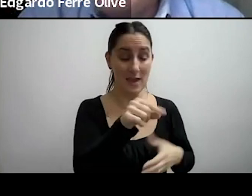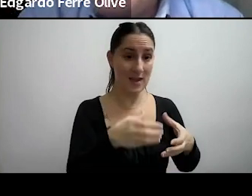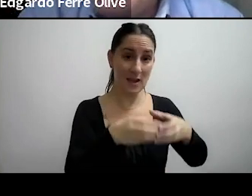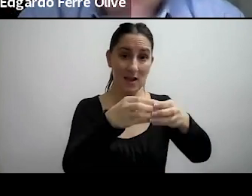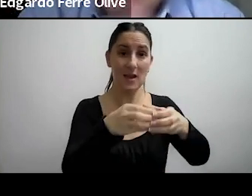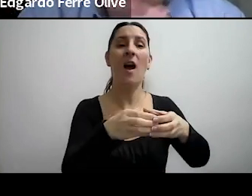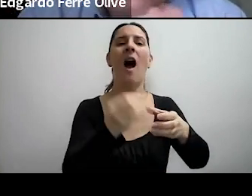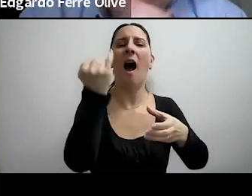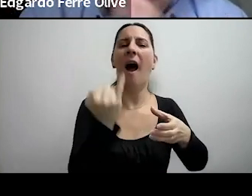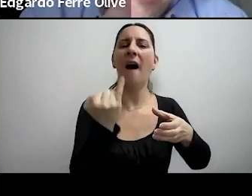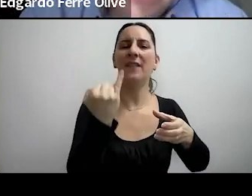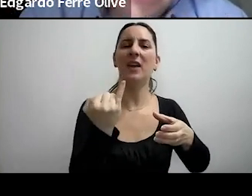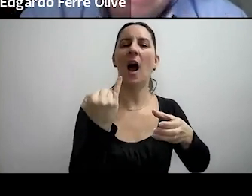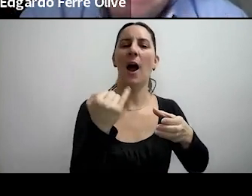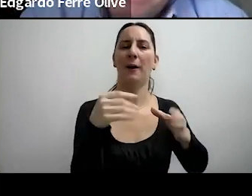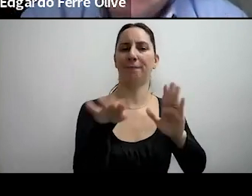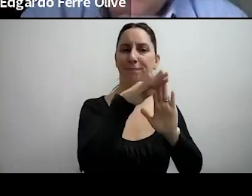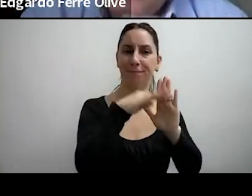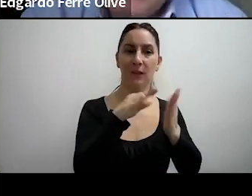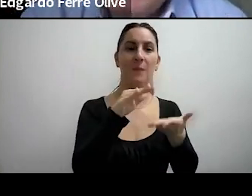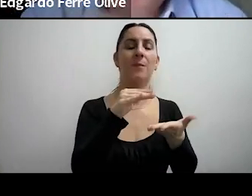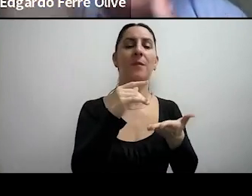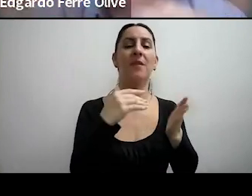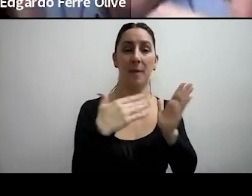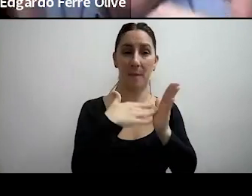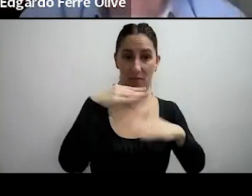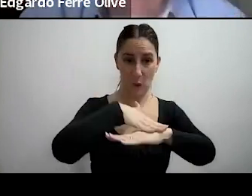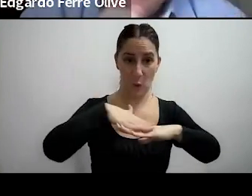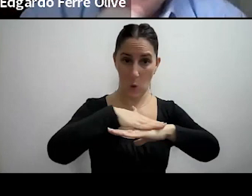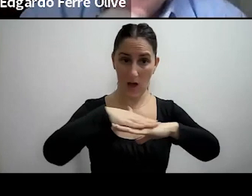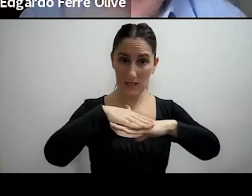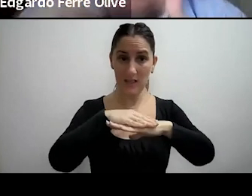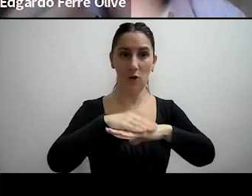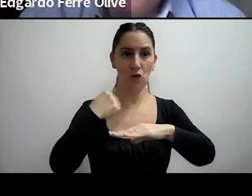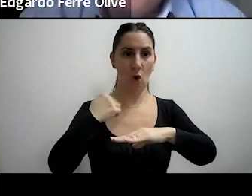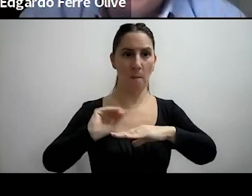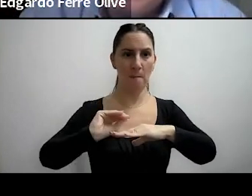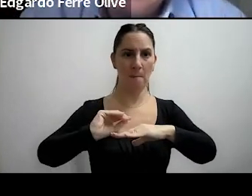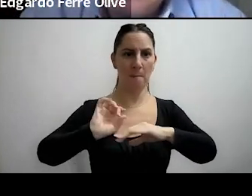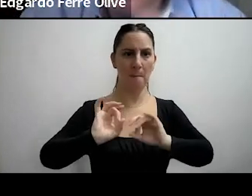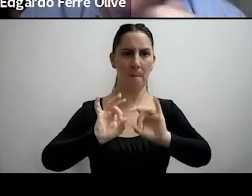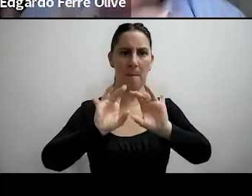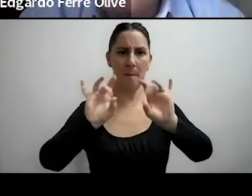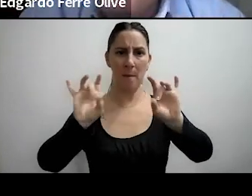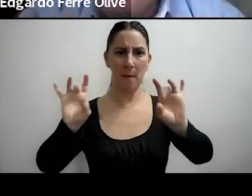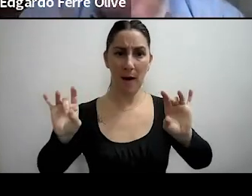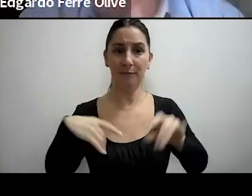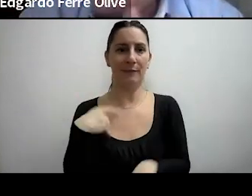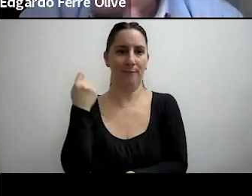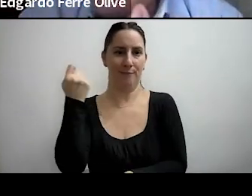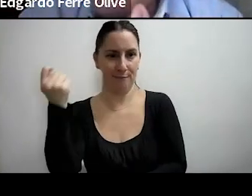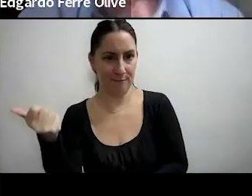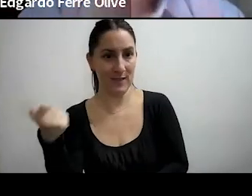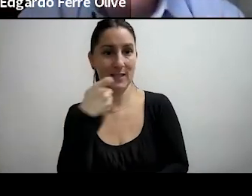base. Entonces, en función de esa base, ¿qué pasaba? Si yo incrementaba la contaminación, tenía que salir a comprar partes. Entonces, si yo la